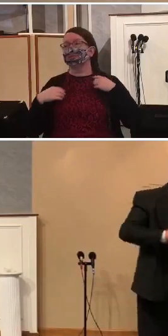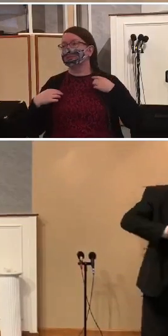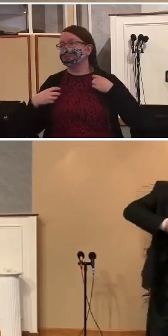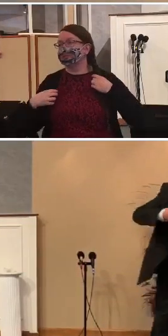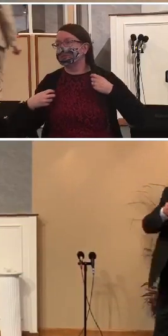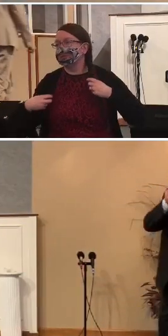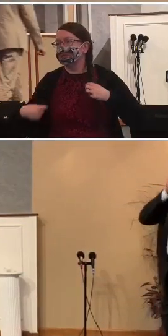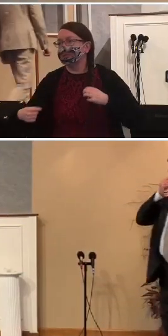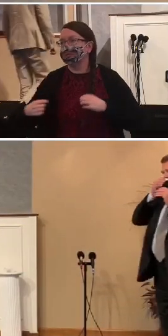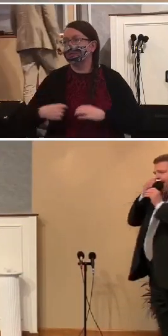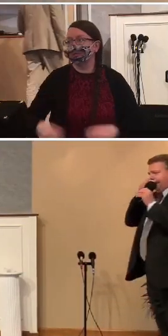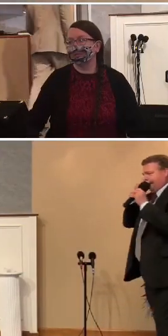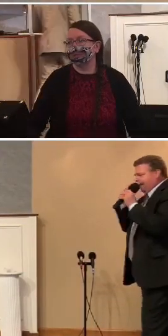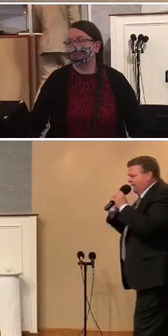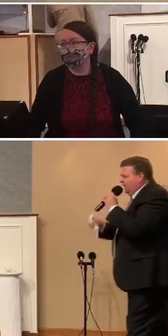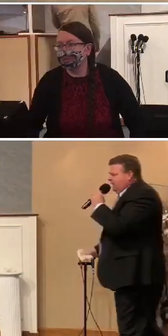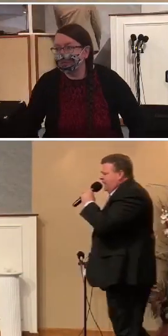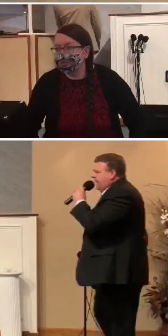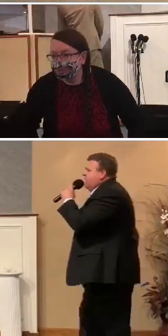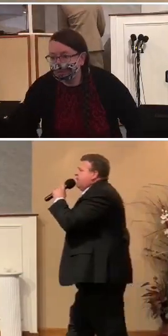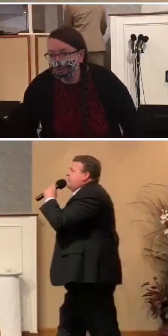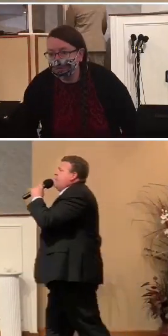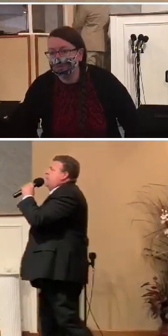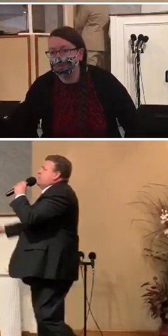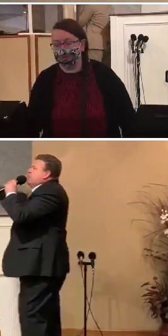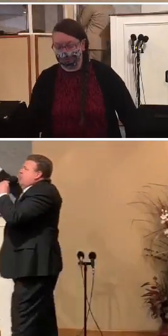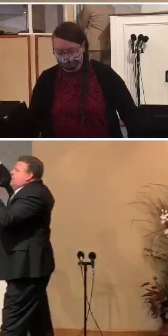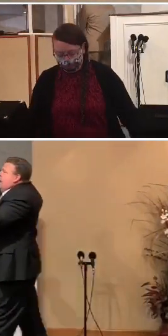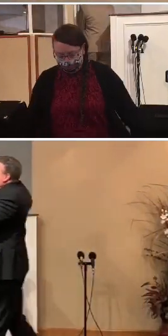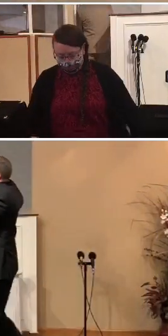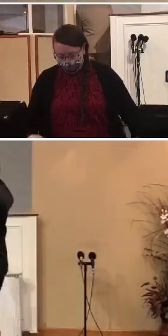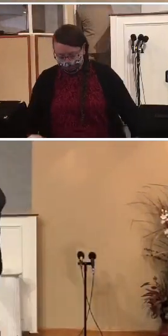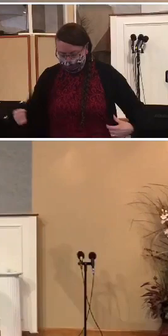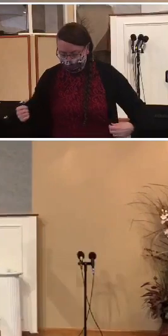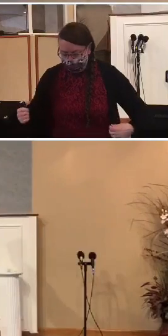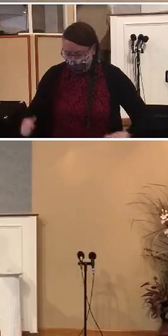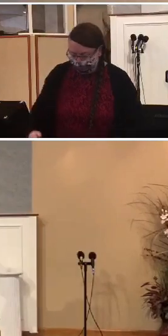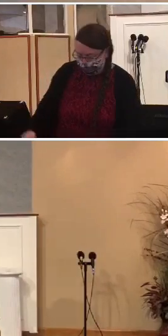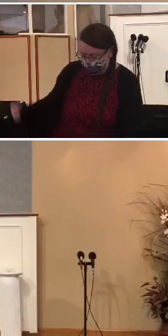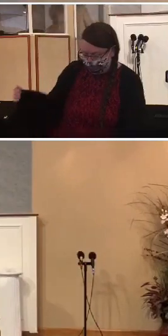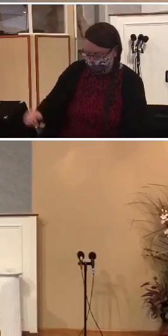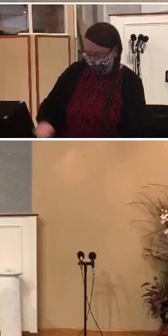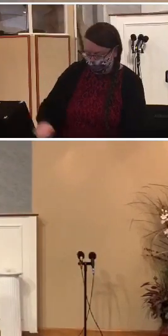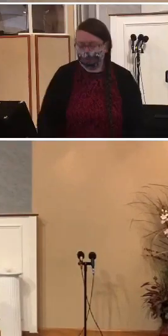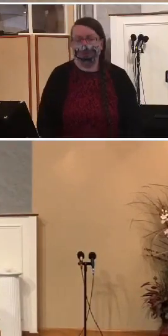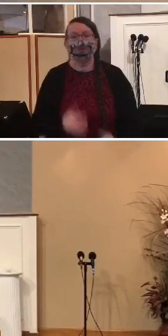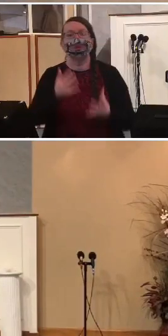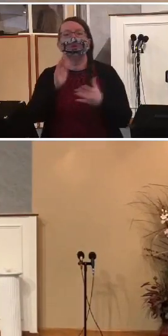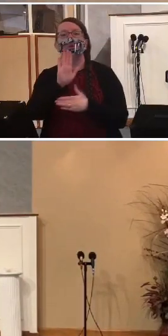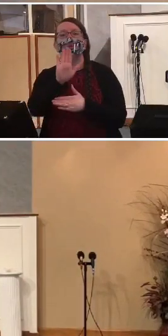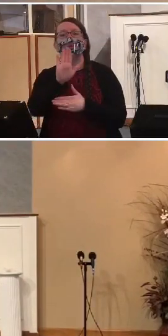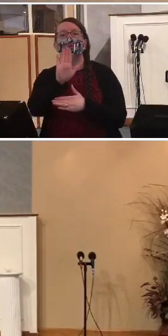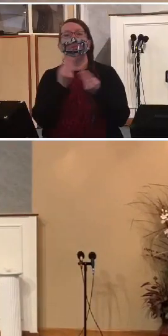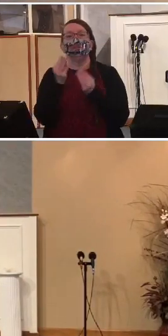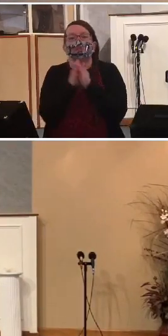Tenemos que utilizar ese ministerio. Padre, mueve ese ministerio en mi corazón. Oh